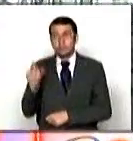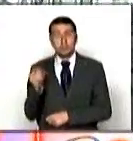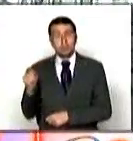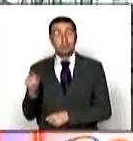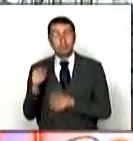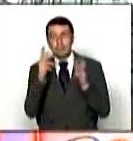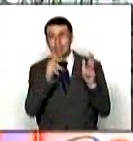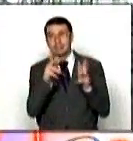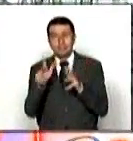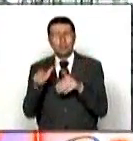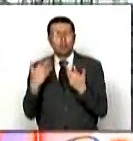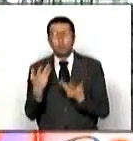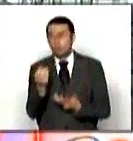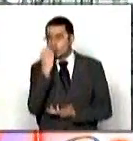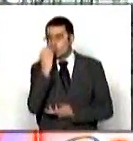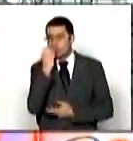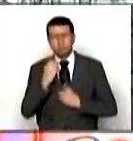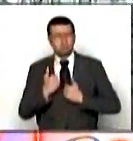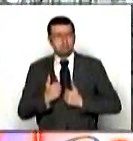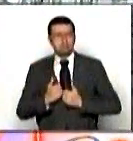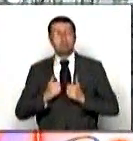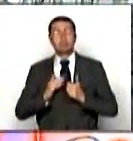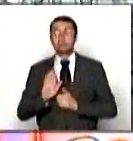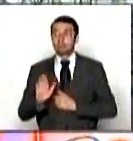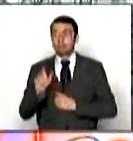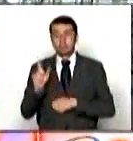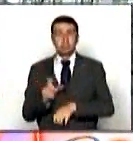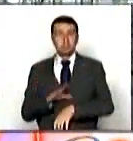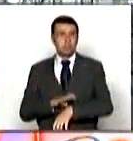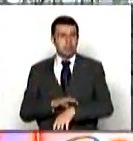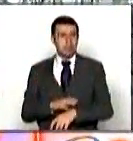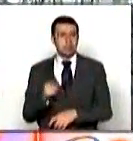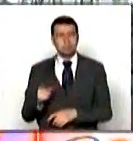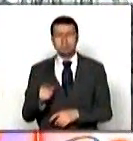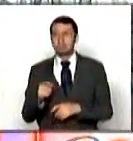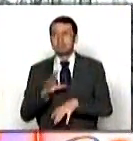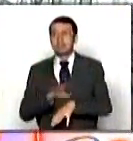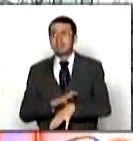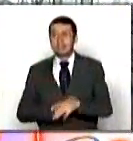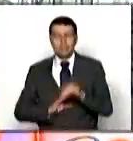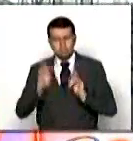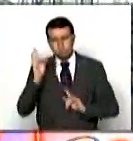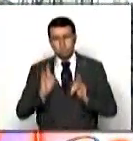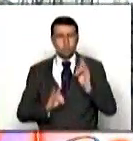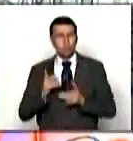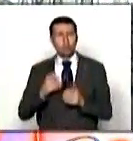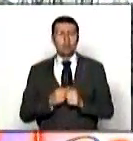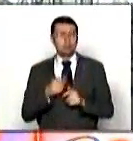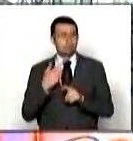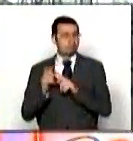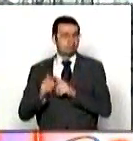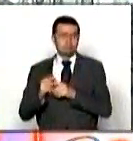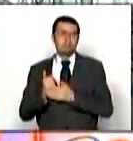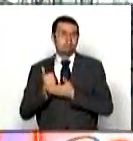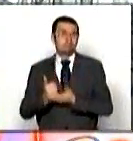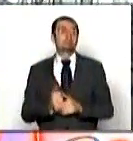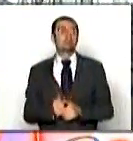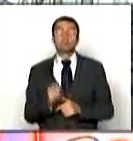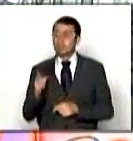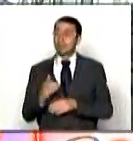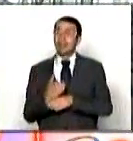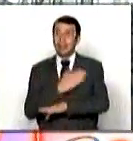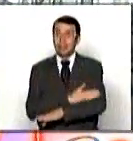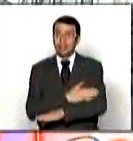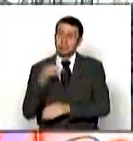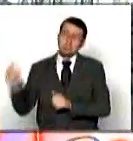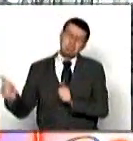es médico pues, de medicina biológica, esteticista y demás. Y ya lo hemos tenido aquí en el programa, el doctor Enrique Rojas ha